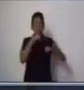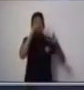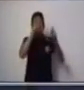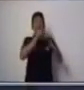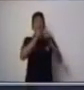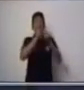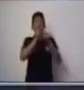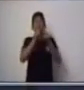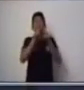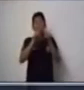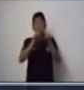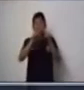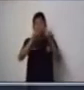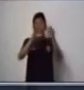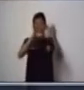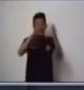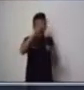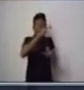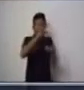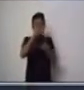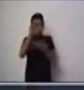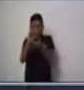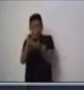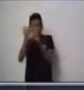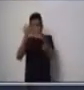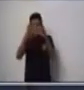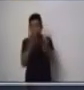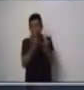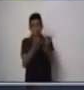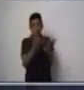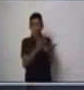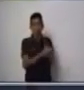de muchos vuelos y grandotes cachetes.